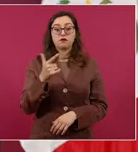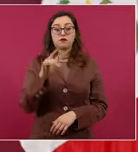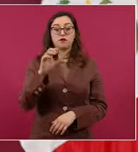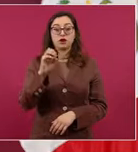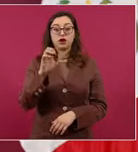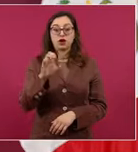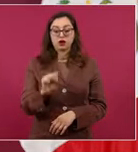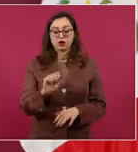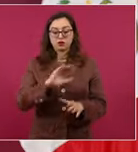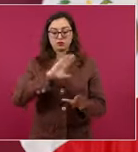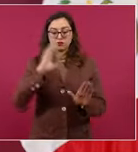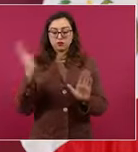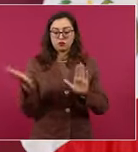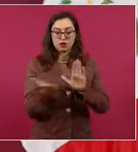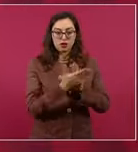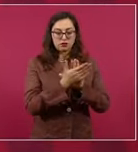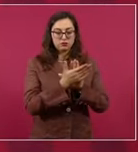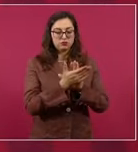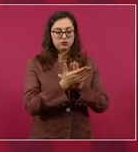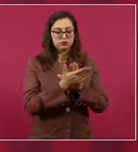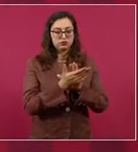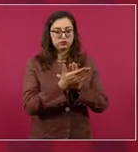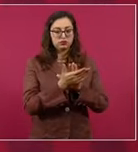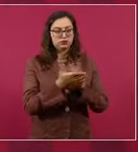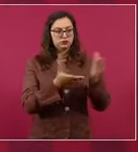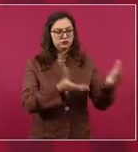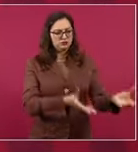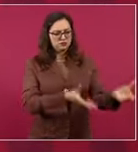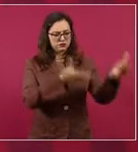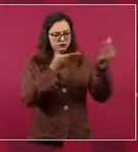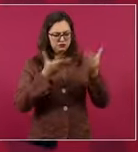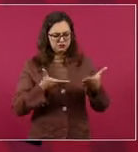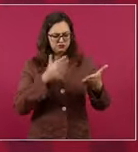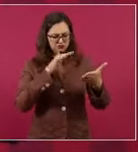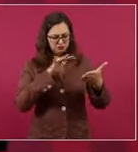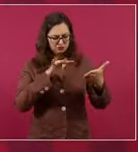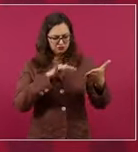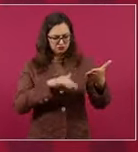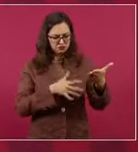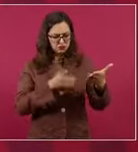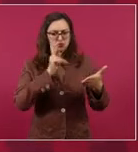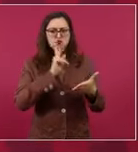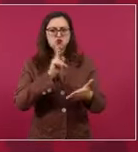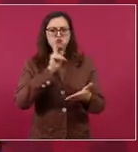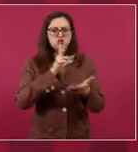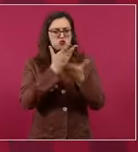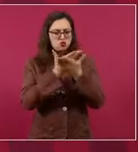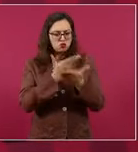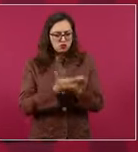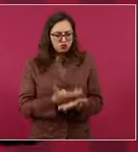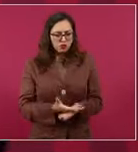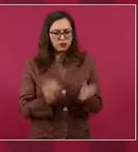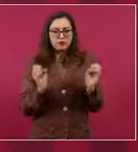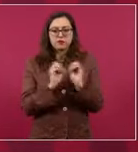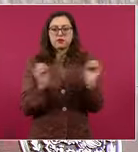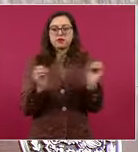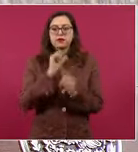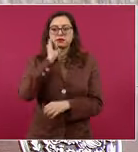el expediente que nos enviaron no tenía pruebas, no tenía